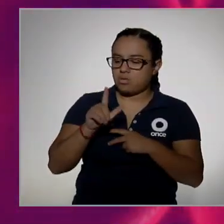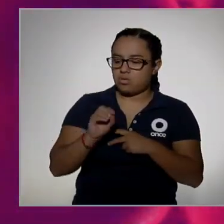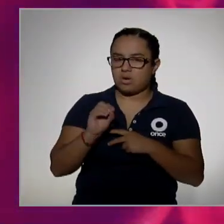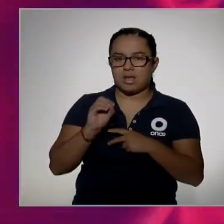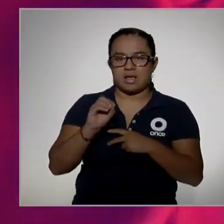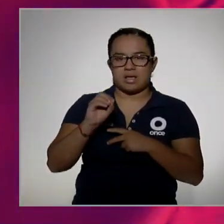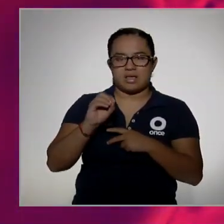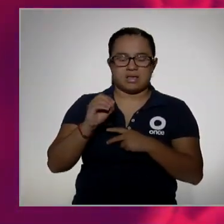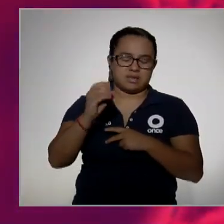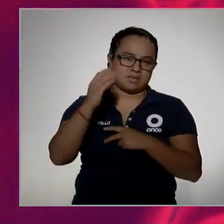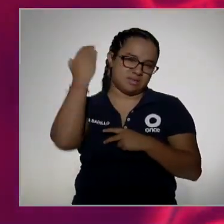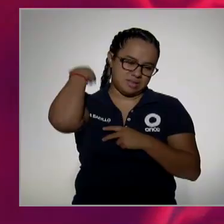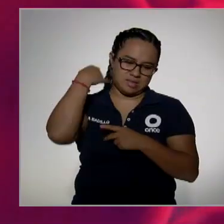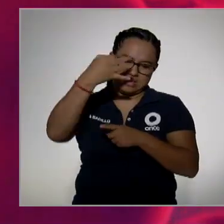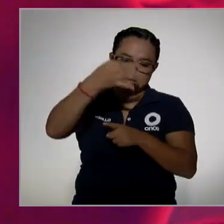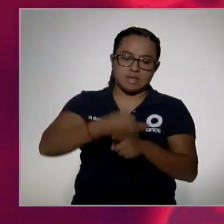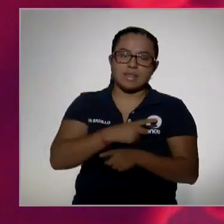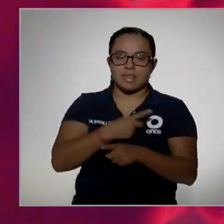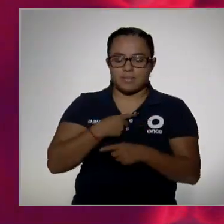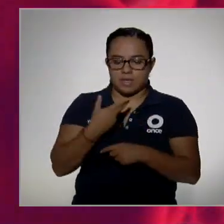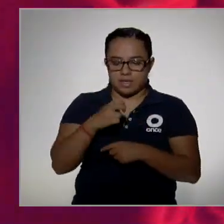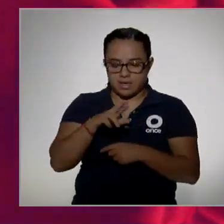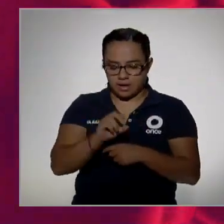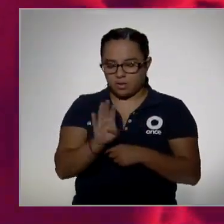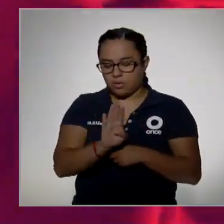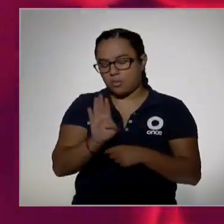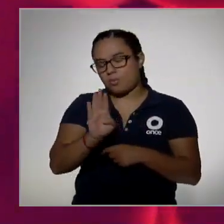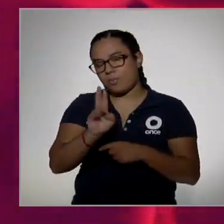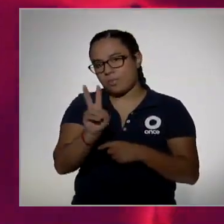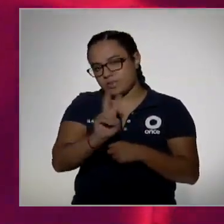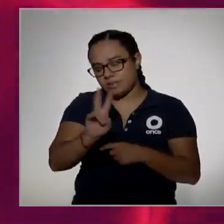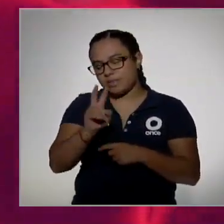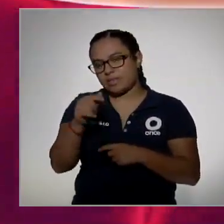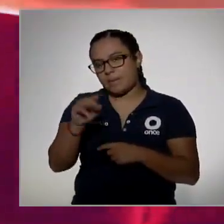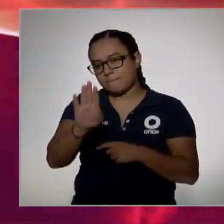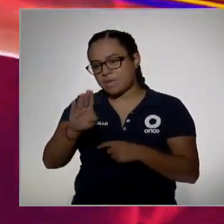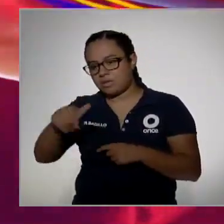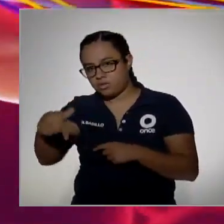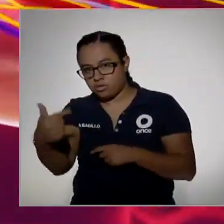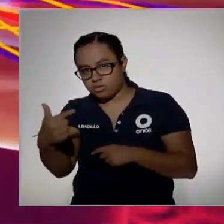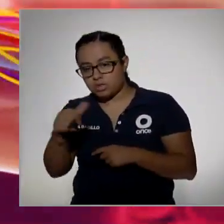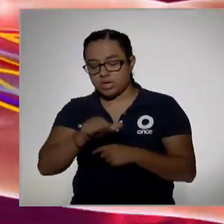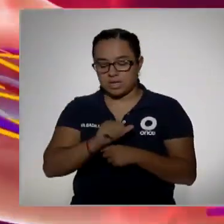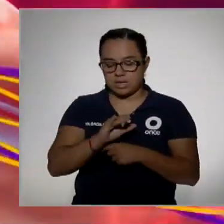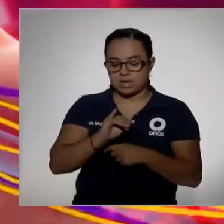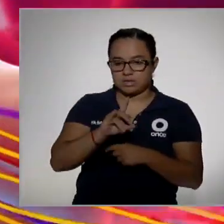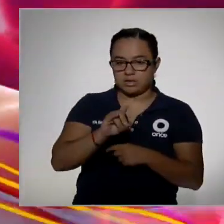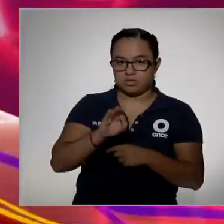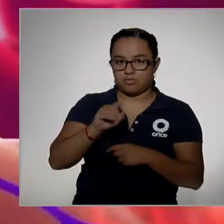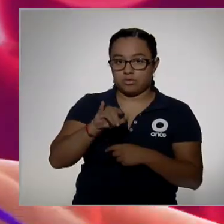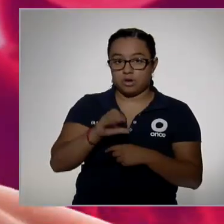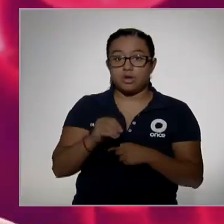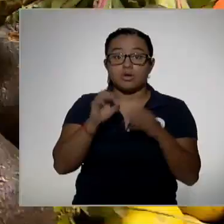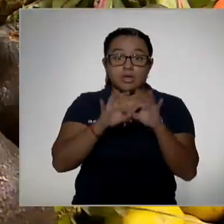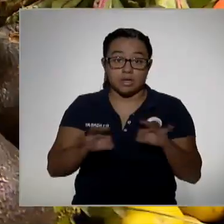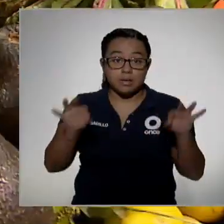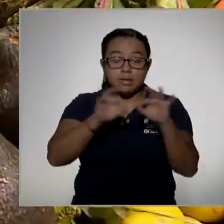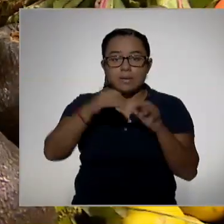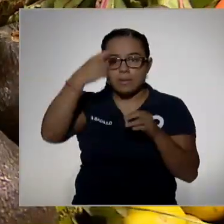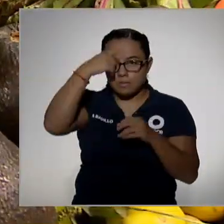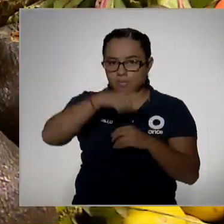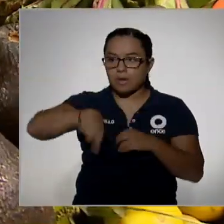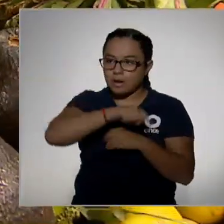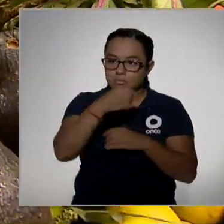eritrocitos tengamos hierro vitamina b12 y ácido fólico esto es importante para que no incluyamos en toda nuestra